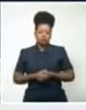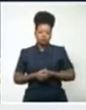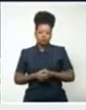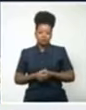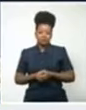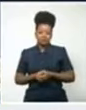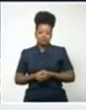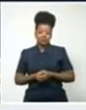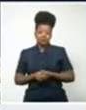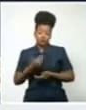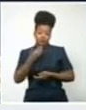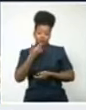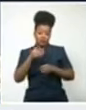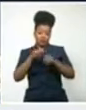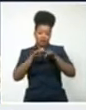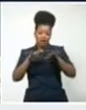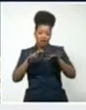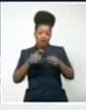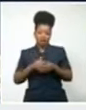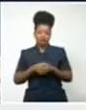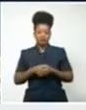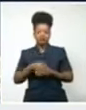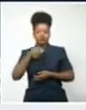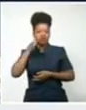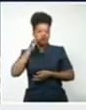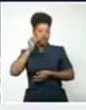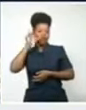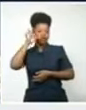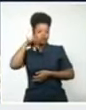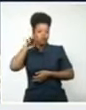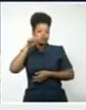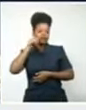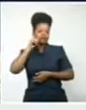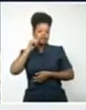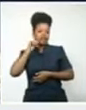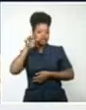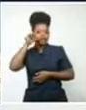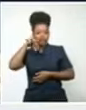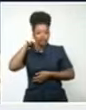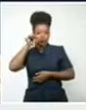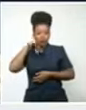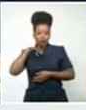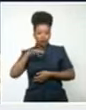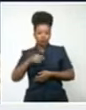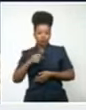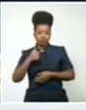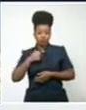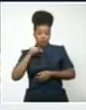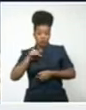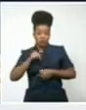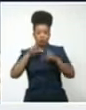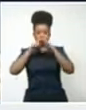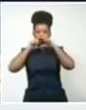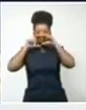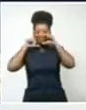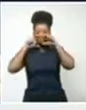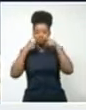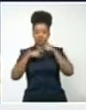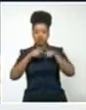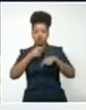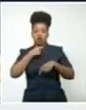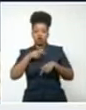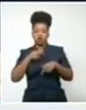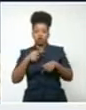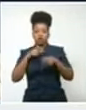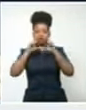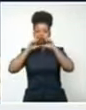están claras, son las microgotas de saliva. Yo ahora porque tengo el nasobuco, pero cualquiera de nosotros se quita el